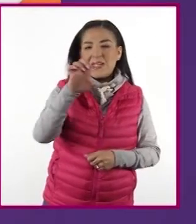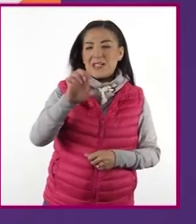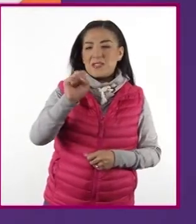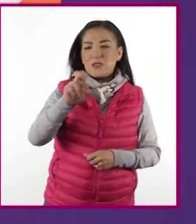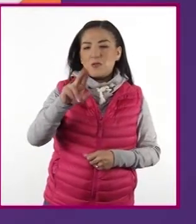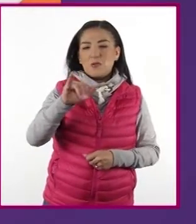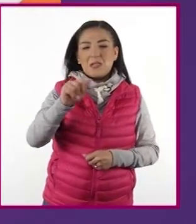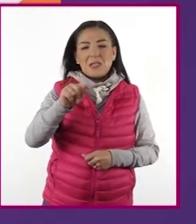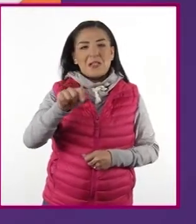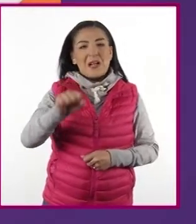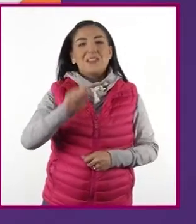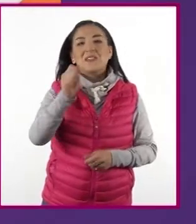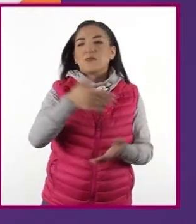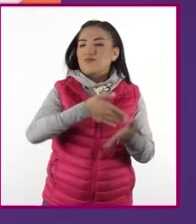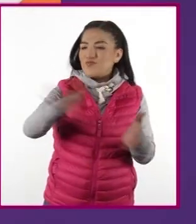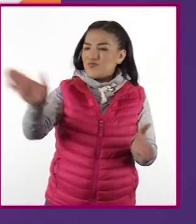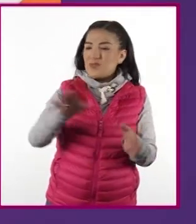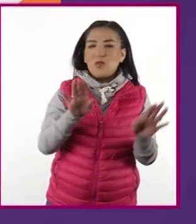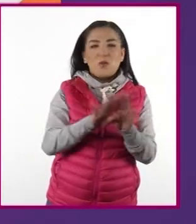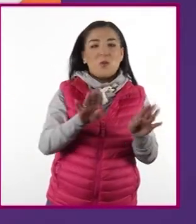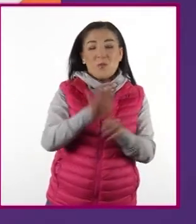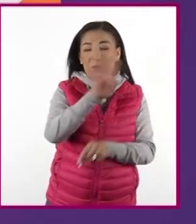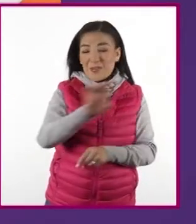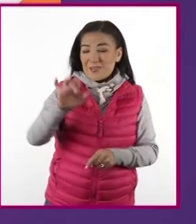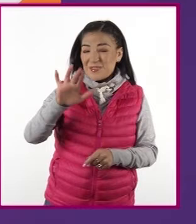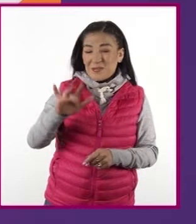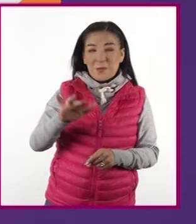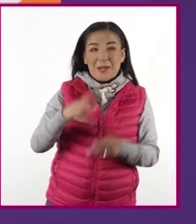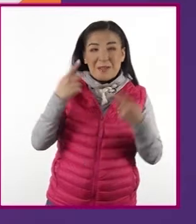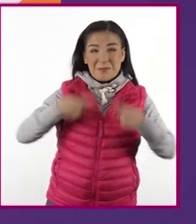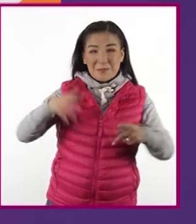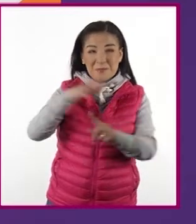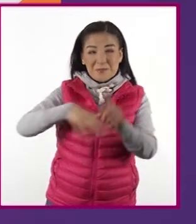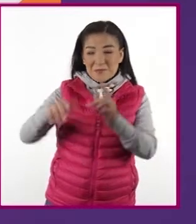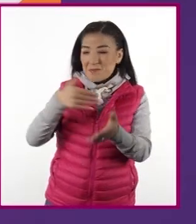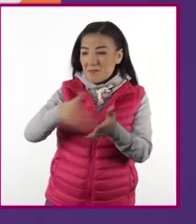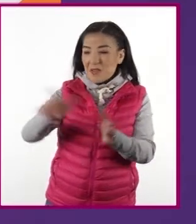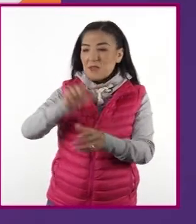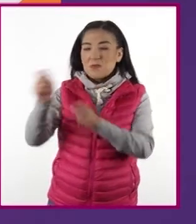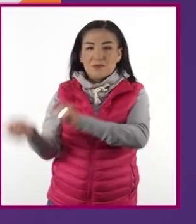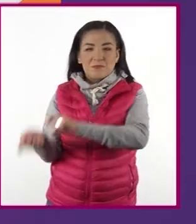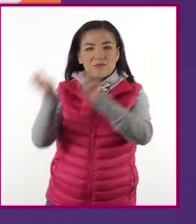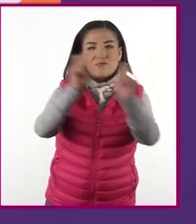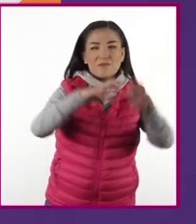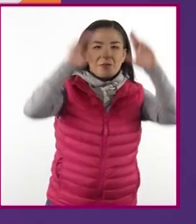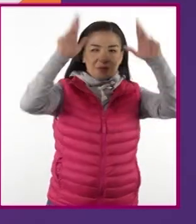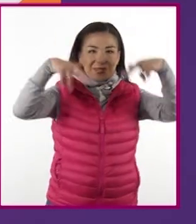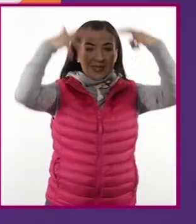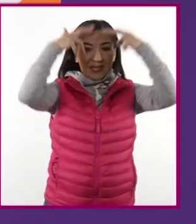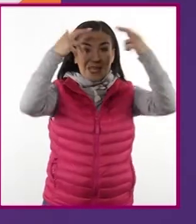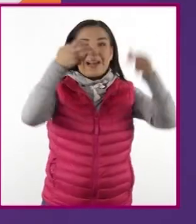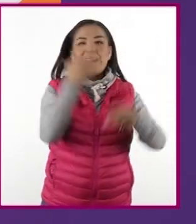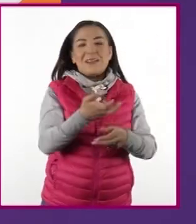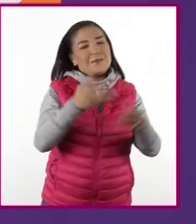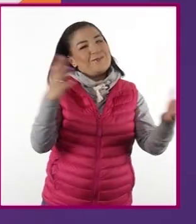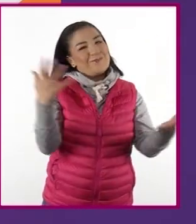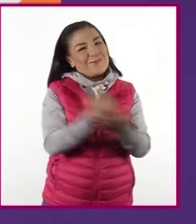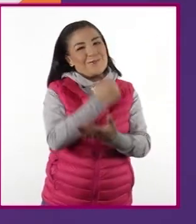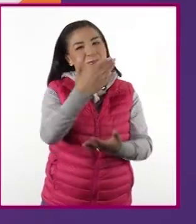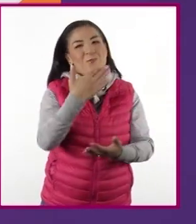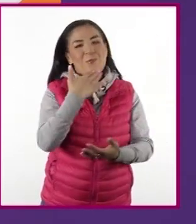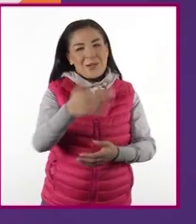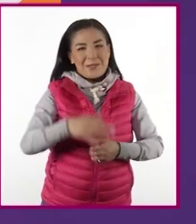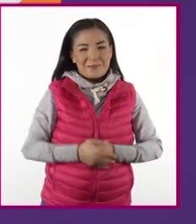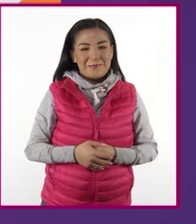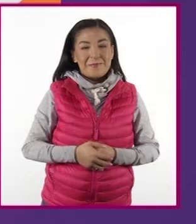casi 400 jesuitas expulsados pasó a la corona y fueron para ella buenas ganancias. En